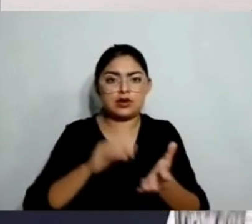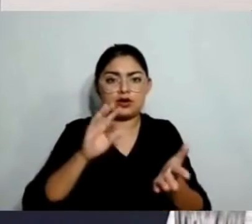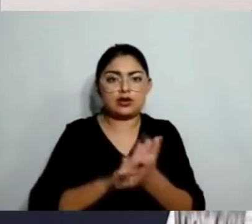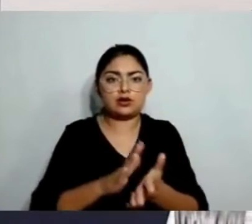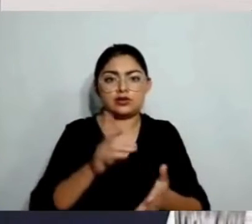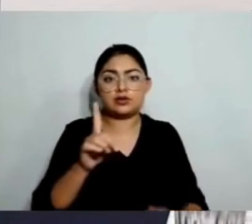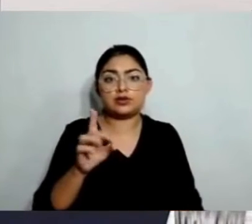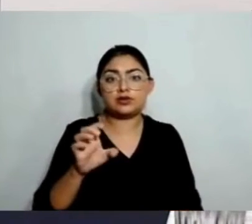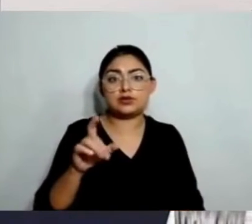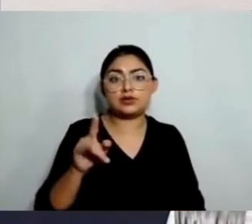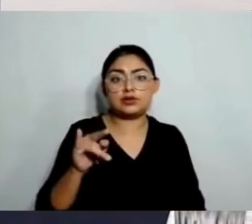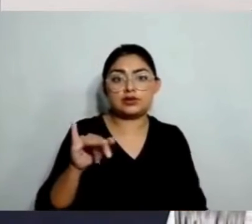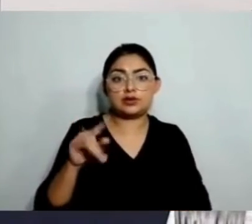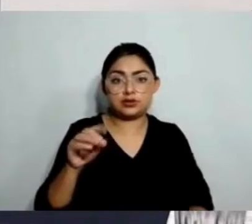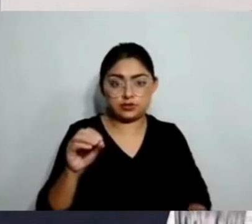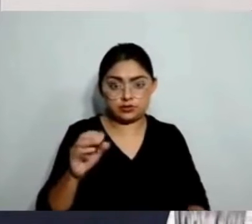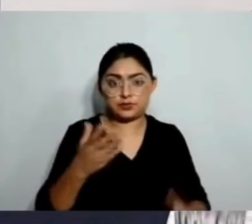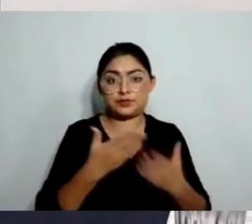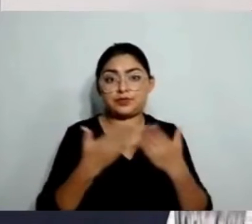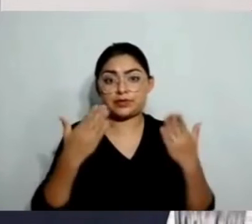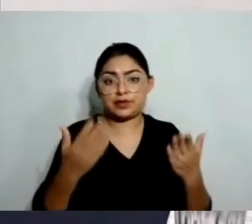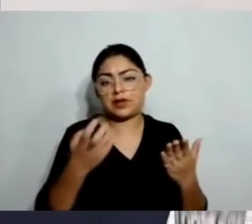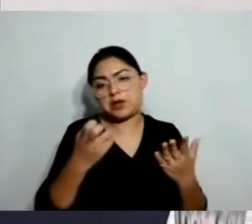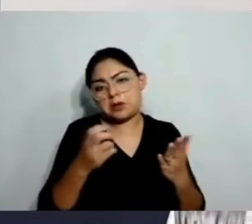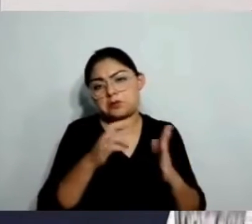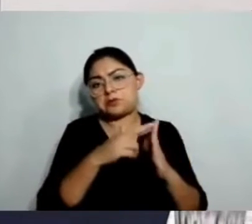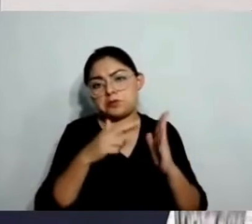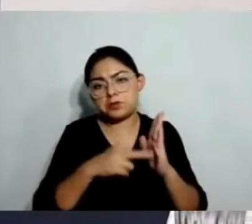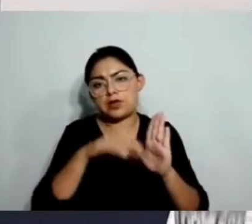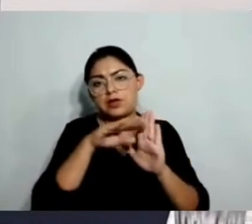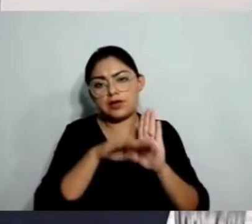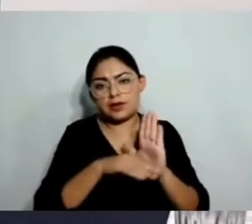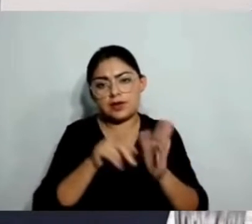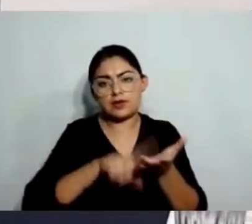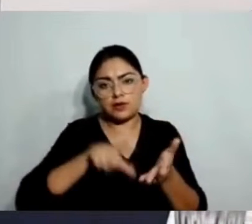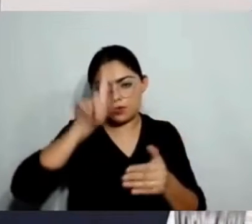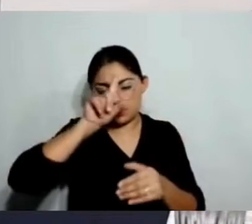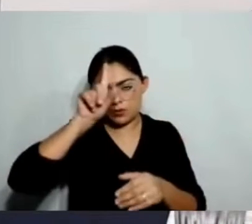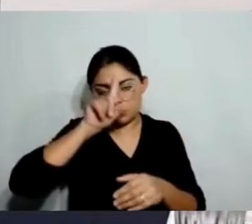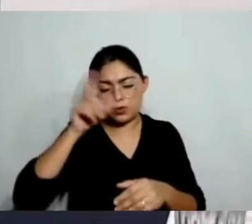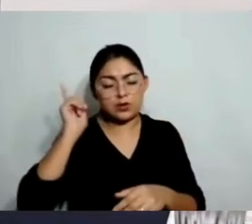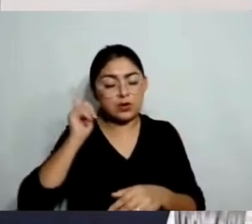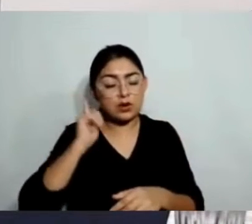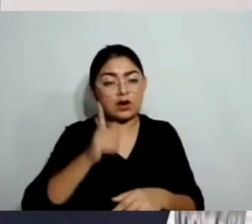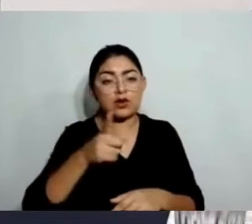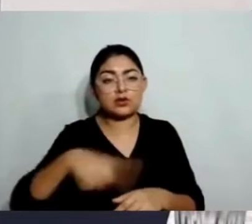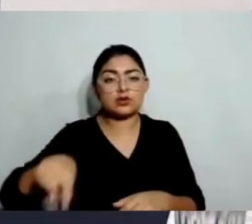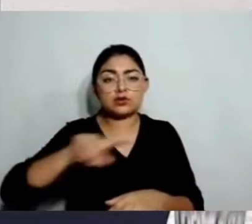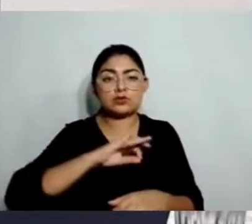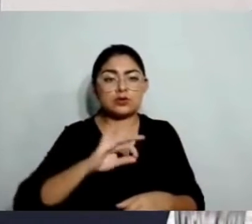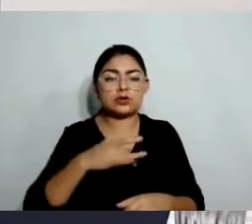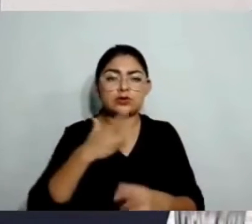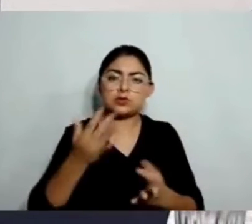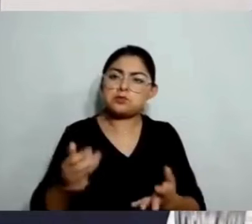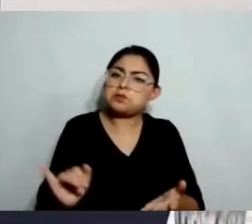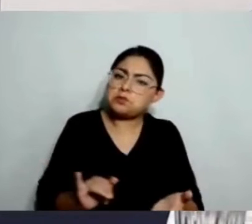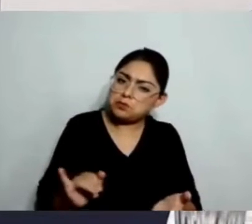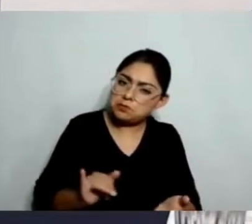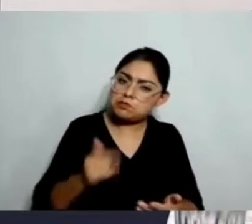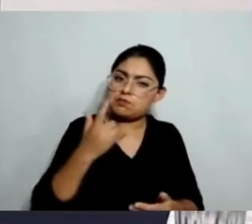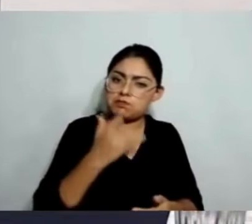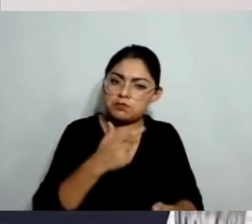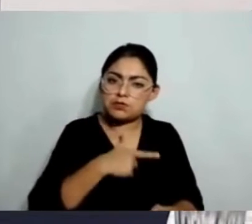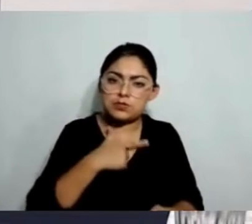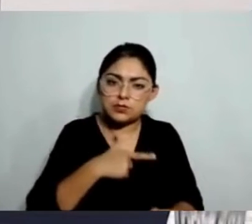Esta es la estructura del protocolo Espero que esta referencia general cause un poco de interés Tal vez no sea una lectura